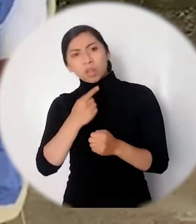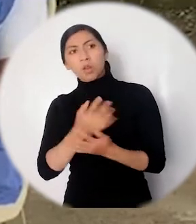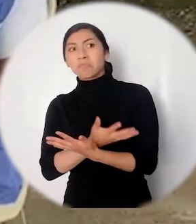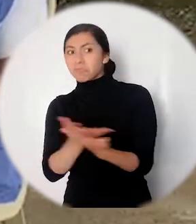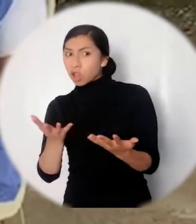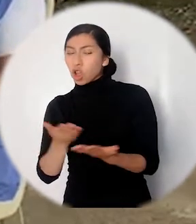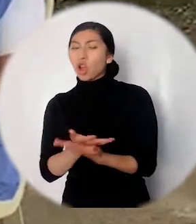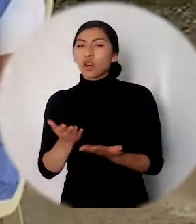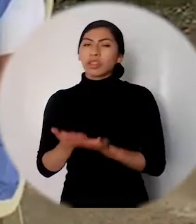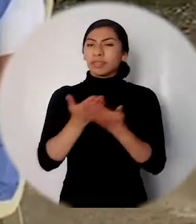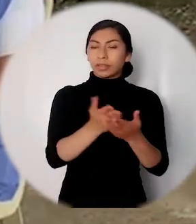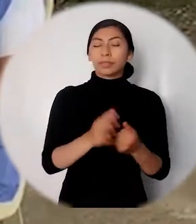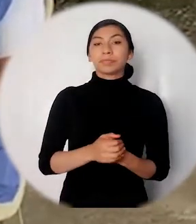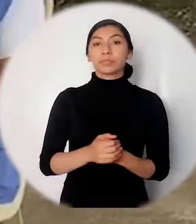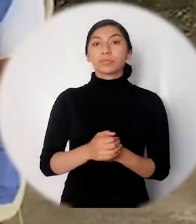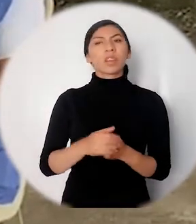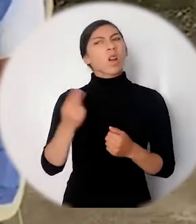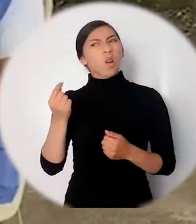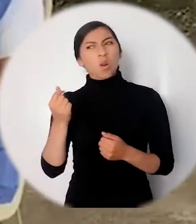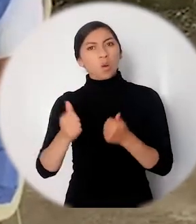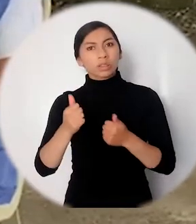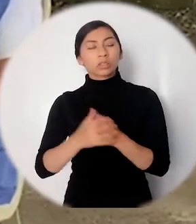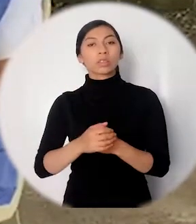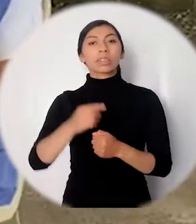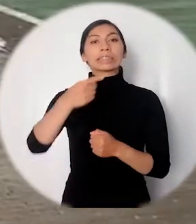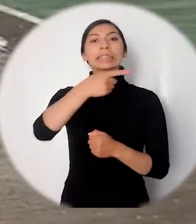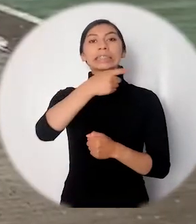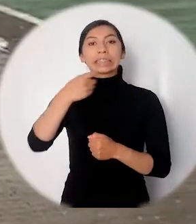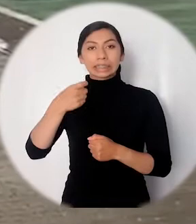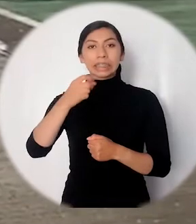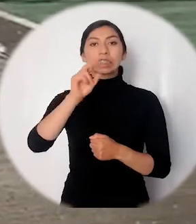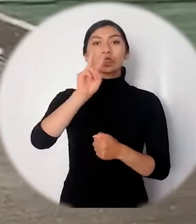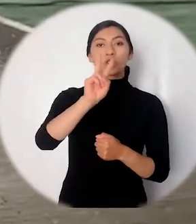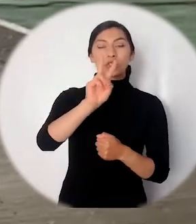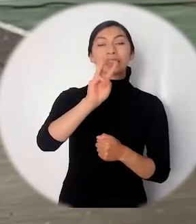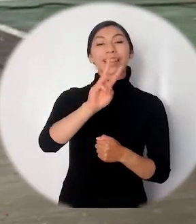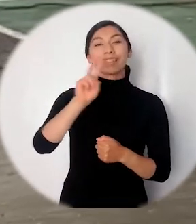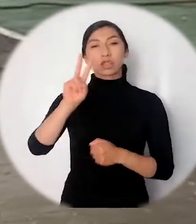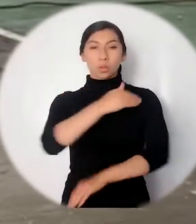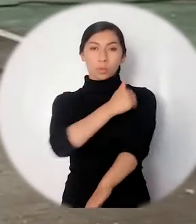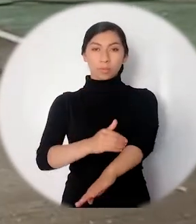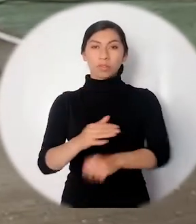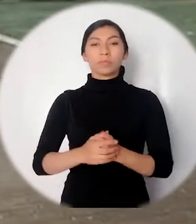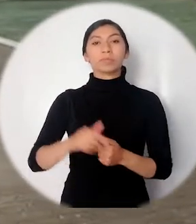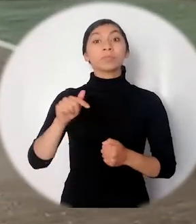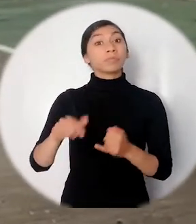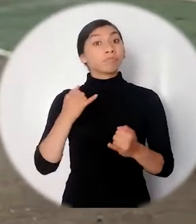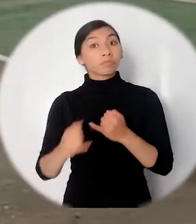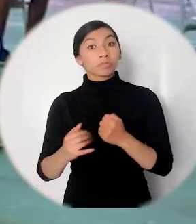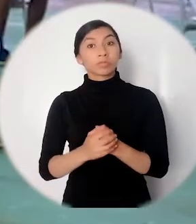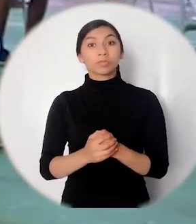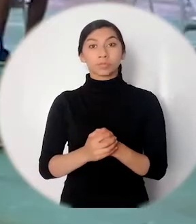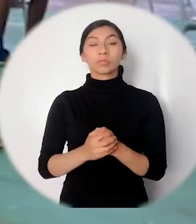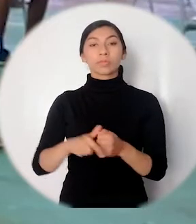al sujeto de reparación de Leticia y sus veredas por un valor superior a los 632 millones de pesos. Estamos finalizando